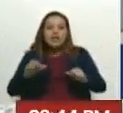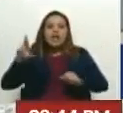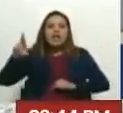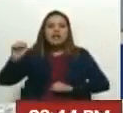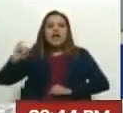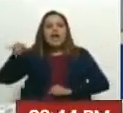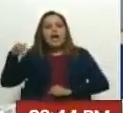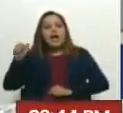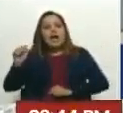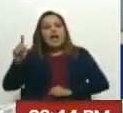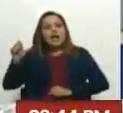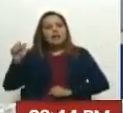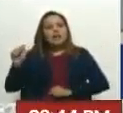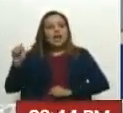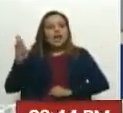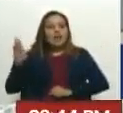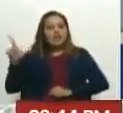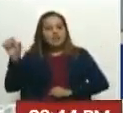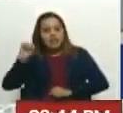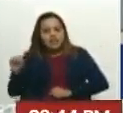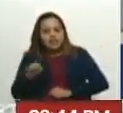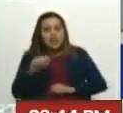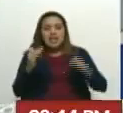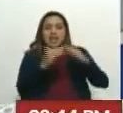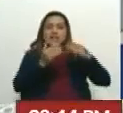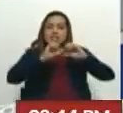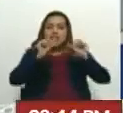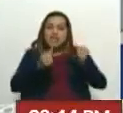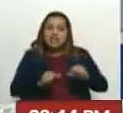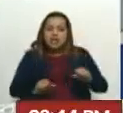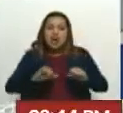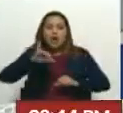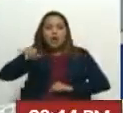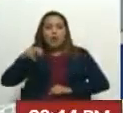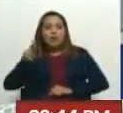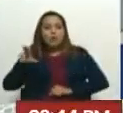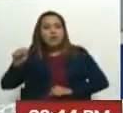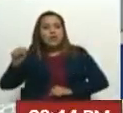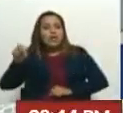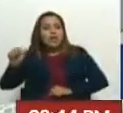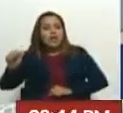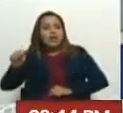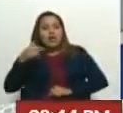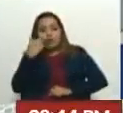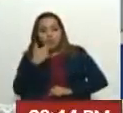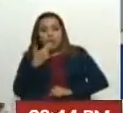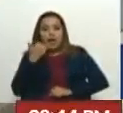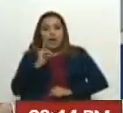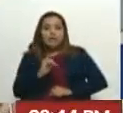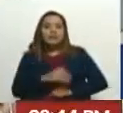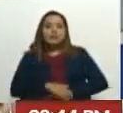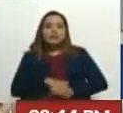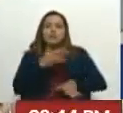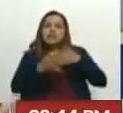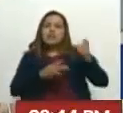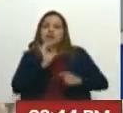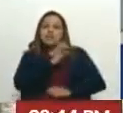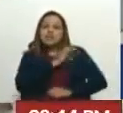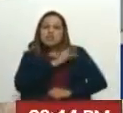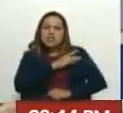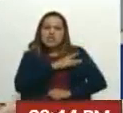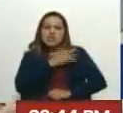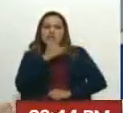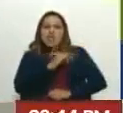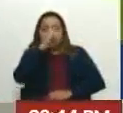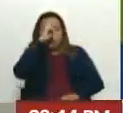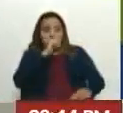Casa del Artista. Va a haber una función de Chile que trae un espectáculo que se llama La Población, que es un homenaje al disco, un homenaje a